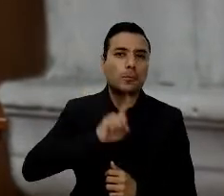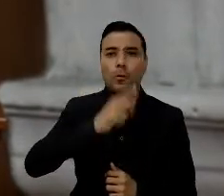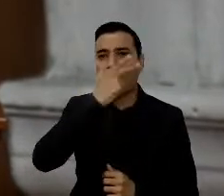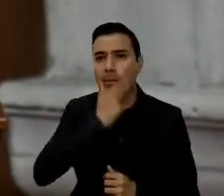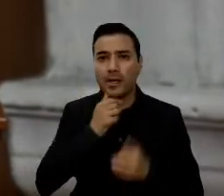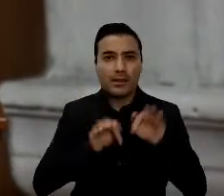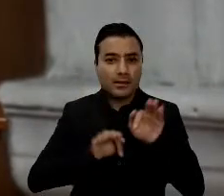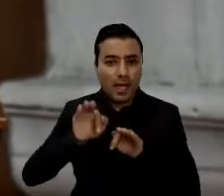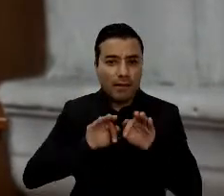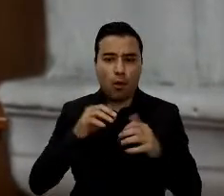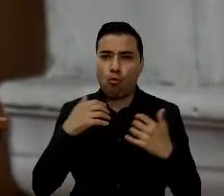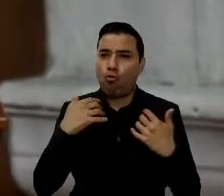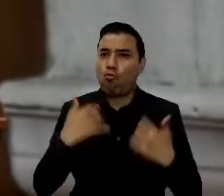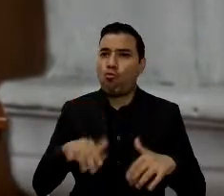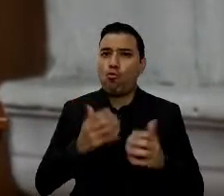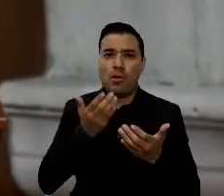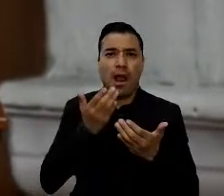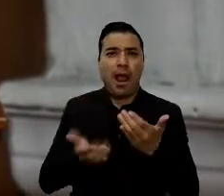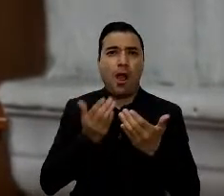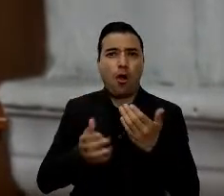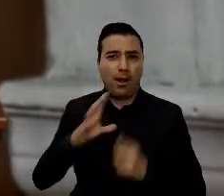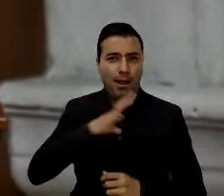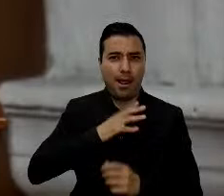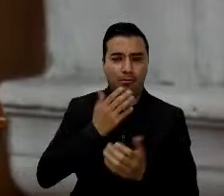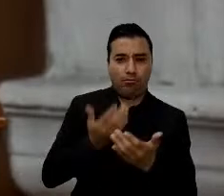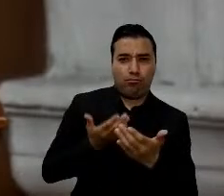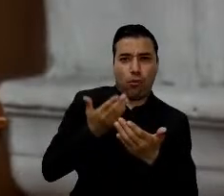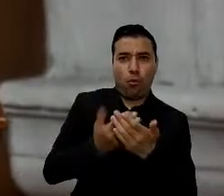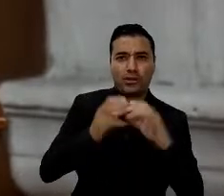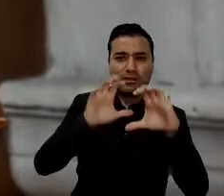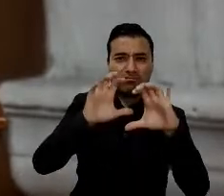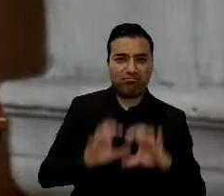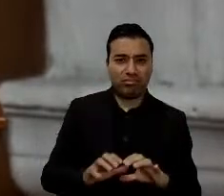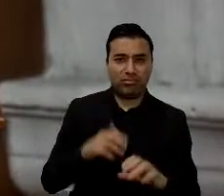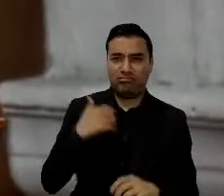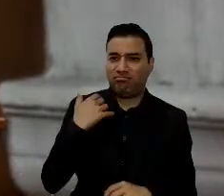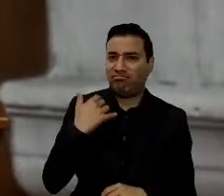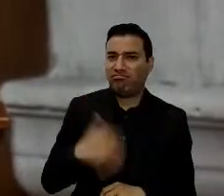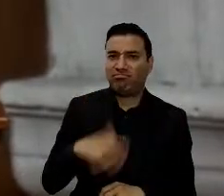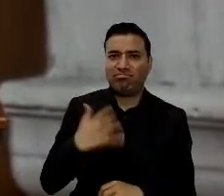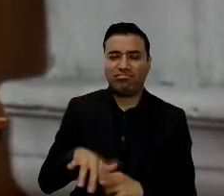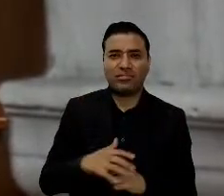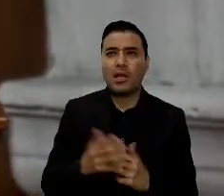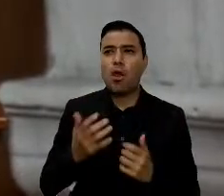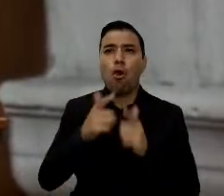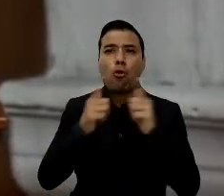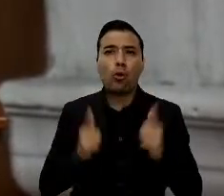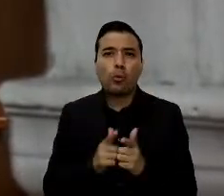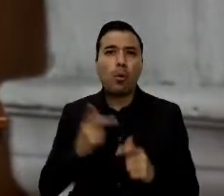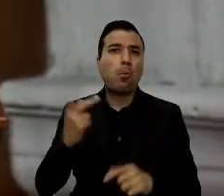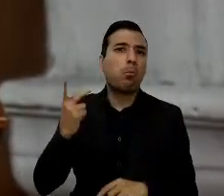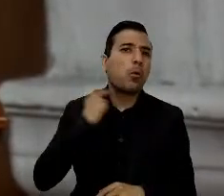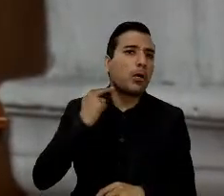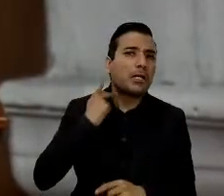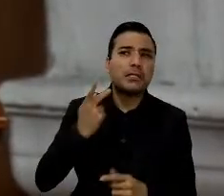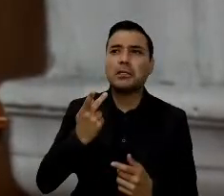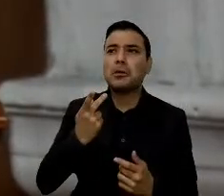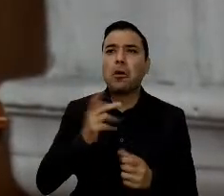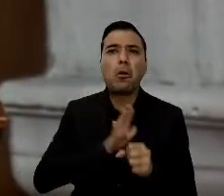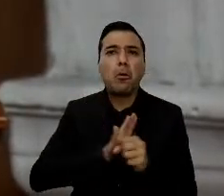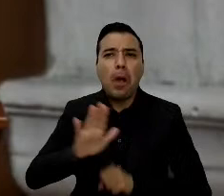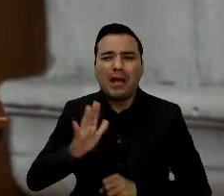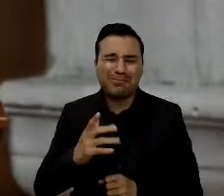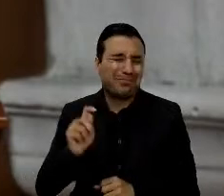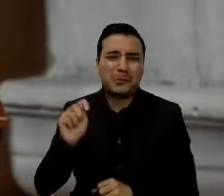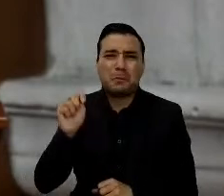hoy se refleja en un conjunto de aportaciones e ideas que rompen con banderas colores y protagonismos pues